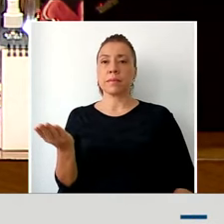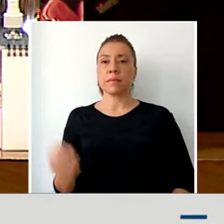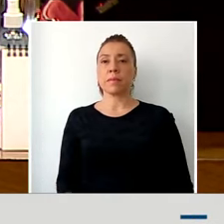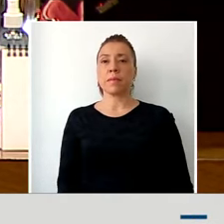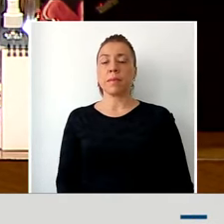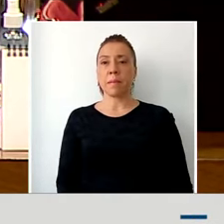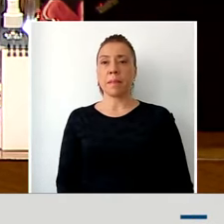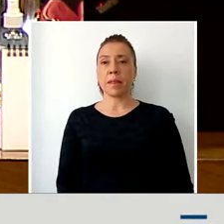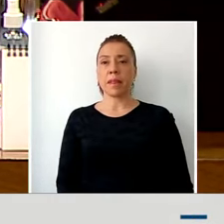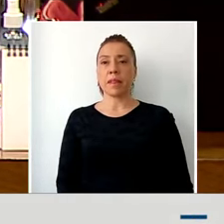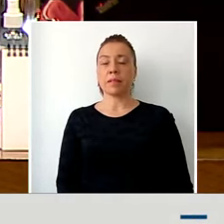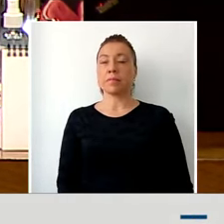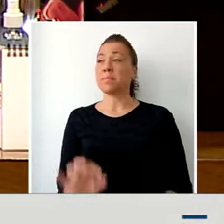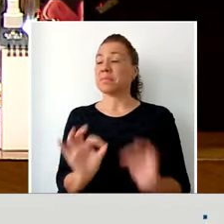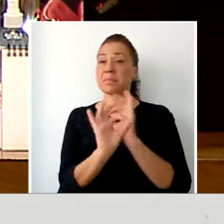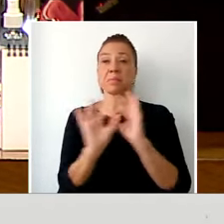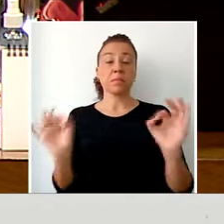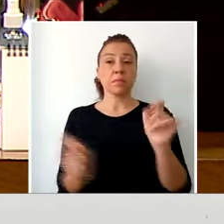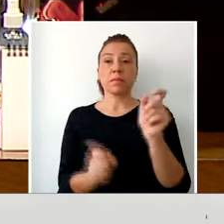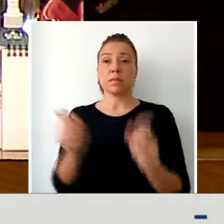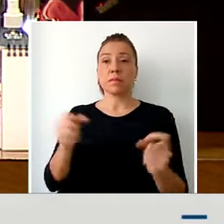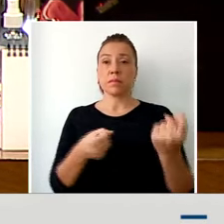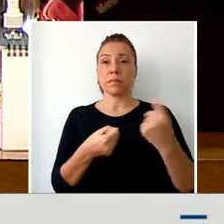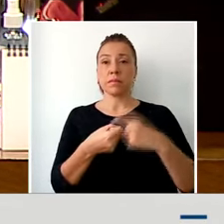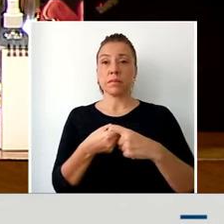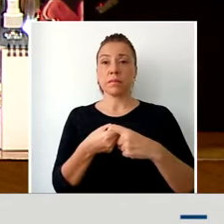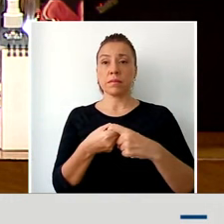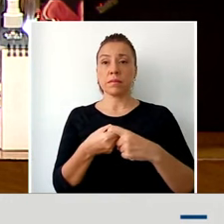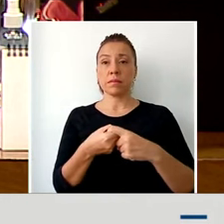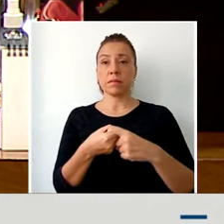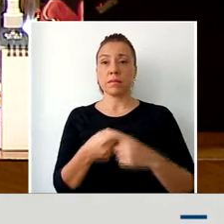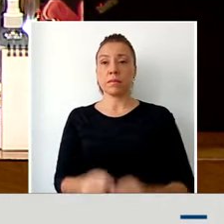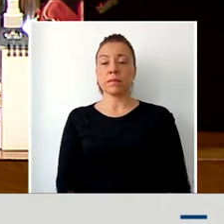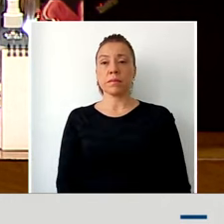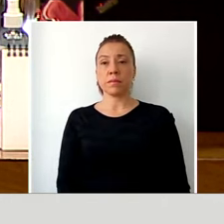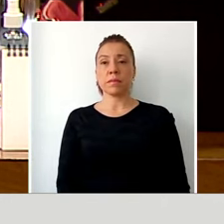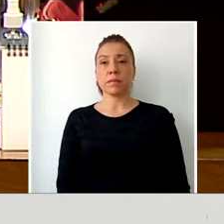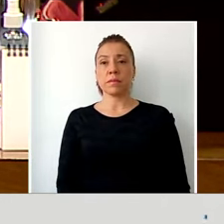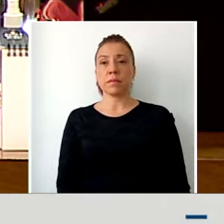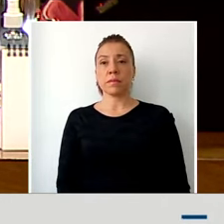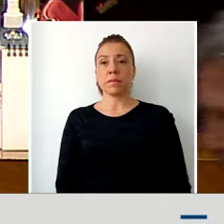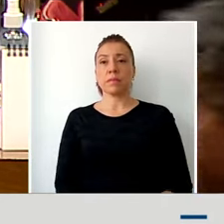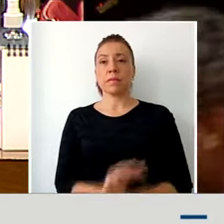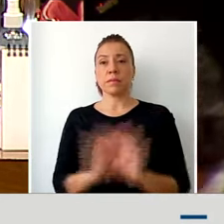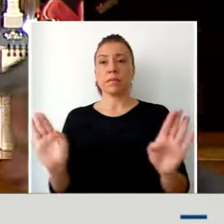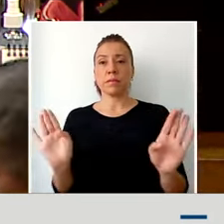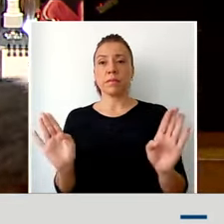no habiendo más inscritos se cierra el debate